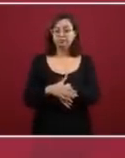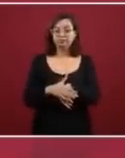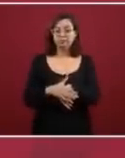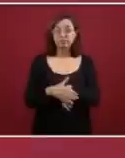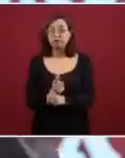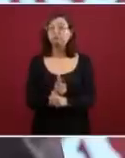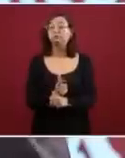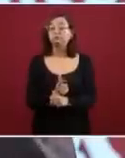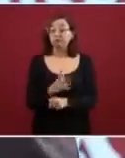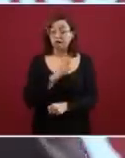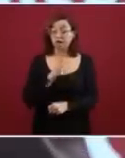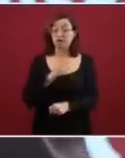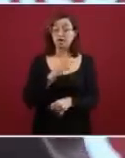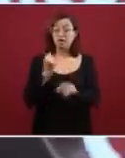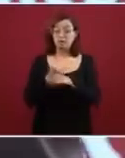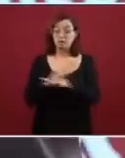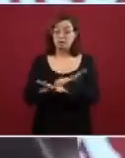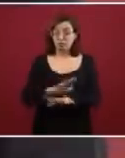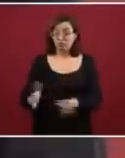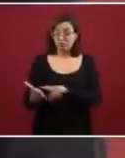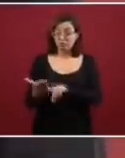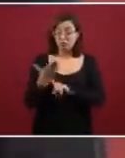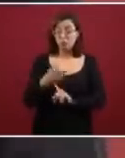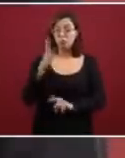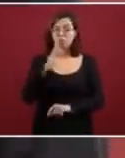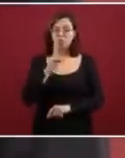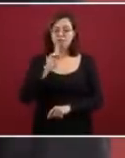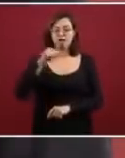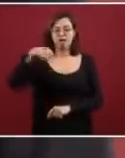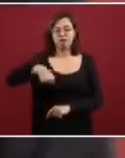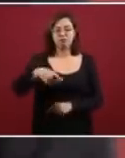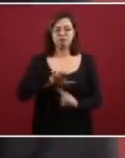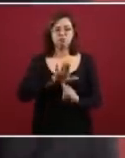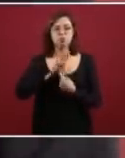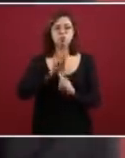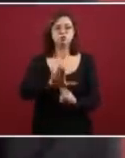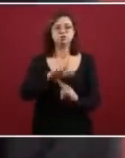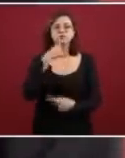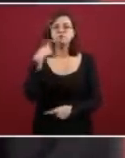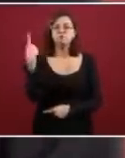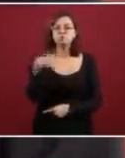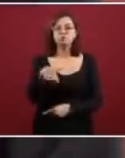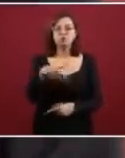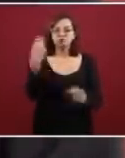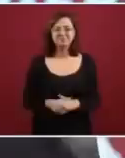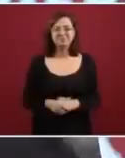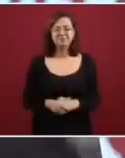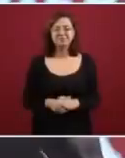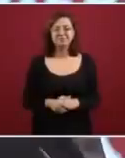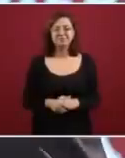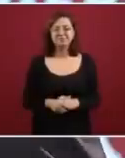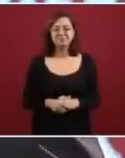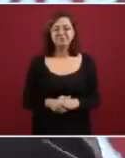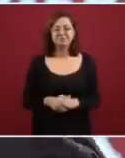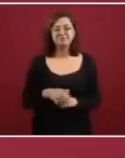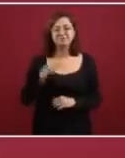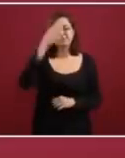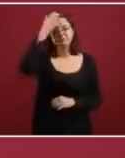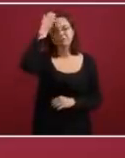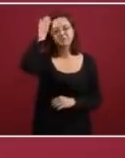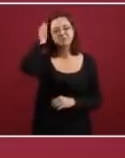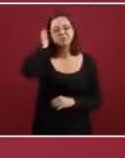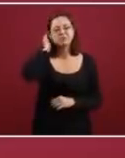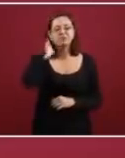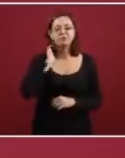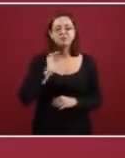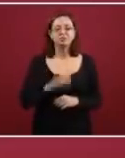información, aquí los vamos a denunciar, sea quien sea. Nada de que se